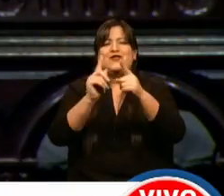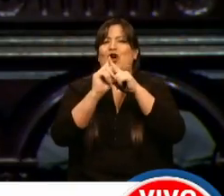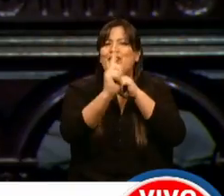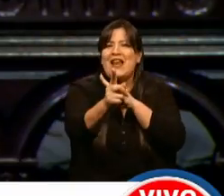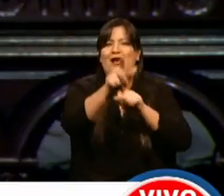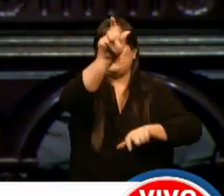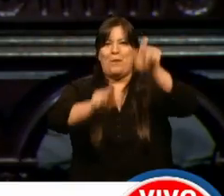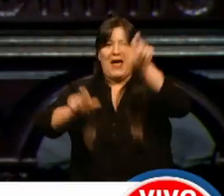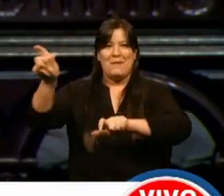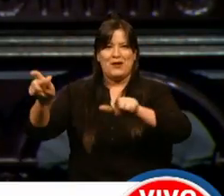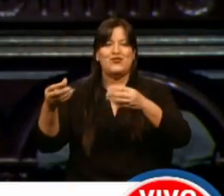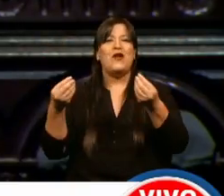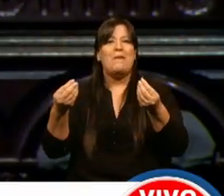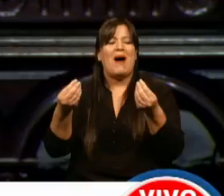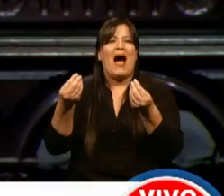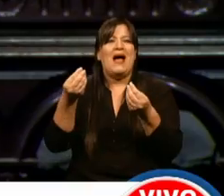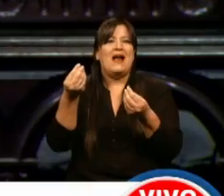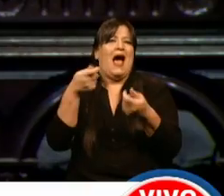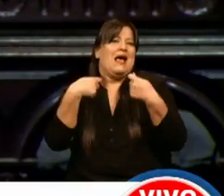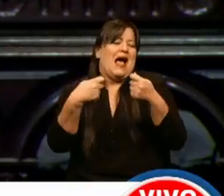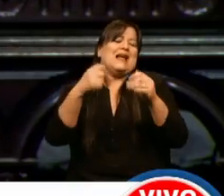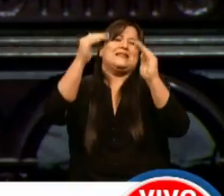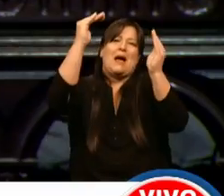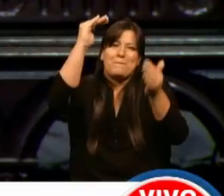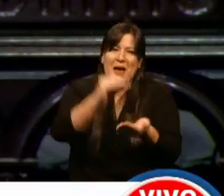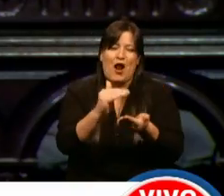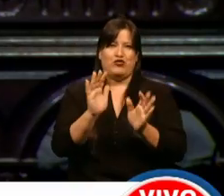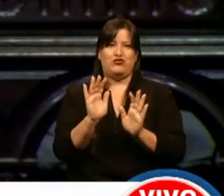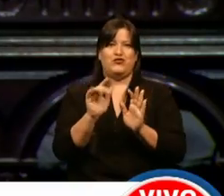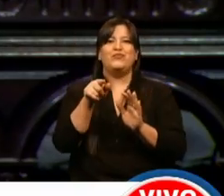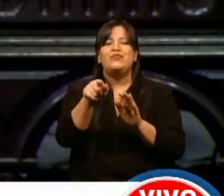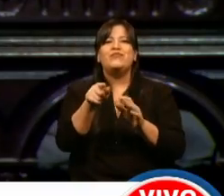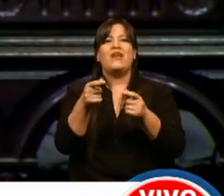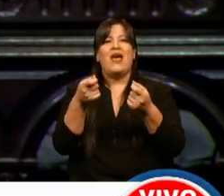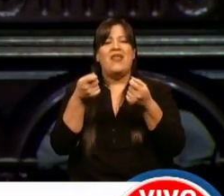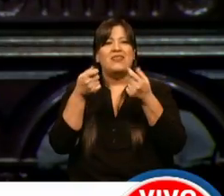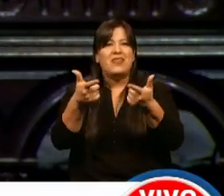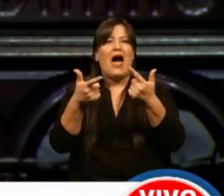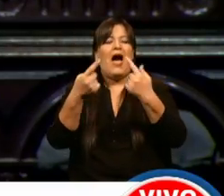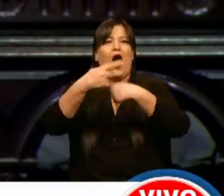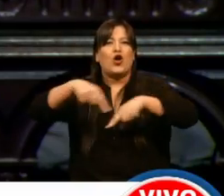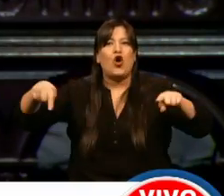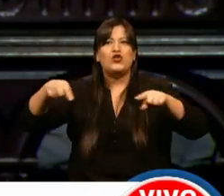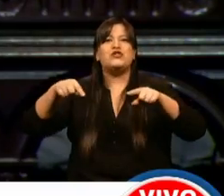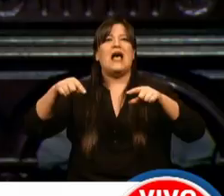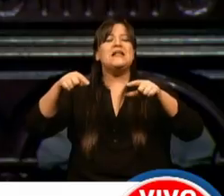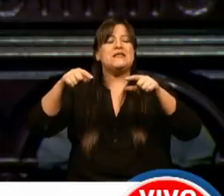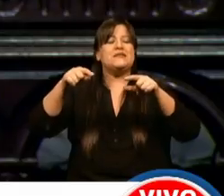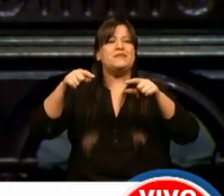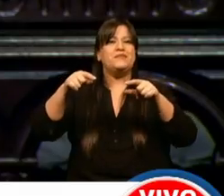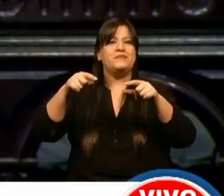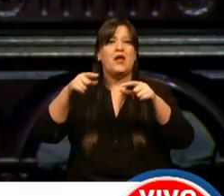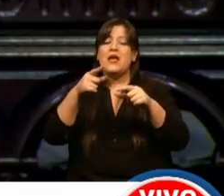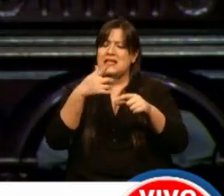ingresos de las familias esa liberación de los ingresos les permite muchas veces